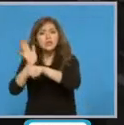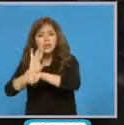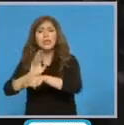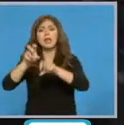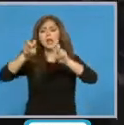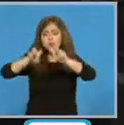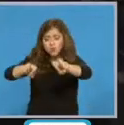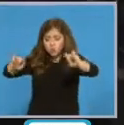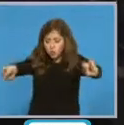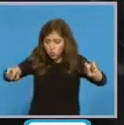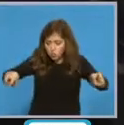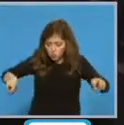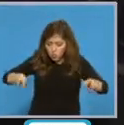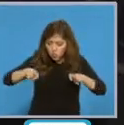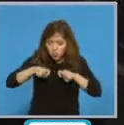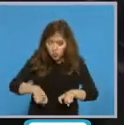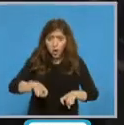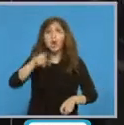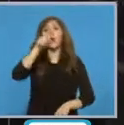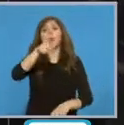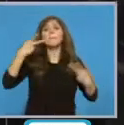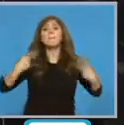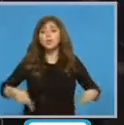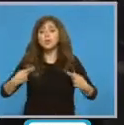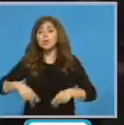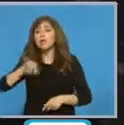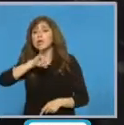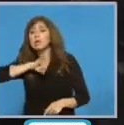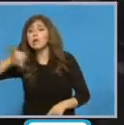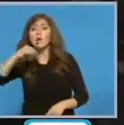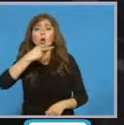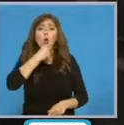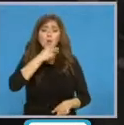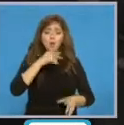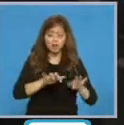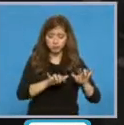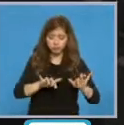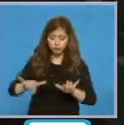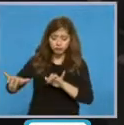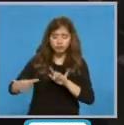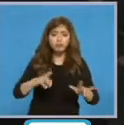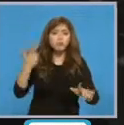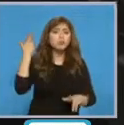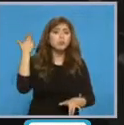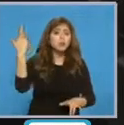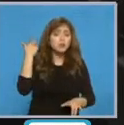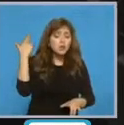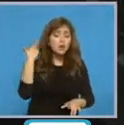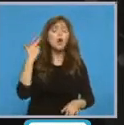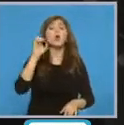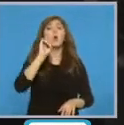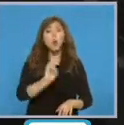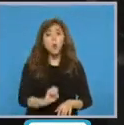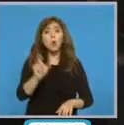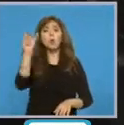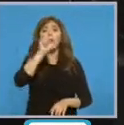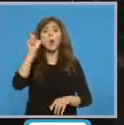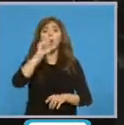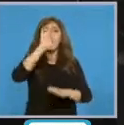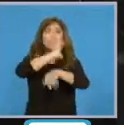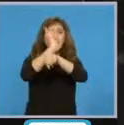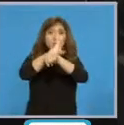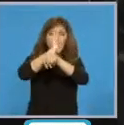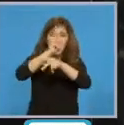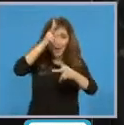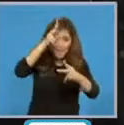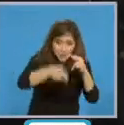fondo había un piano para el que supiera tocar el piano, ahí llegaba y tocaba su pianito, o en el intermedio a veces había quien